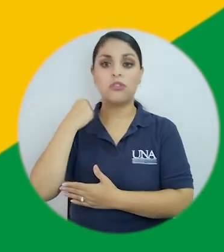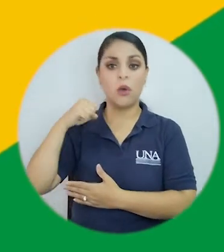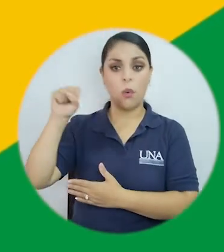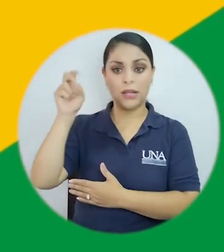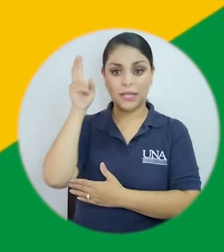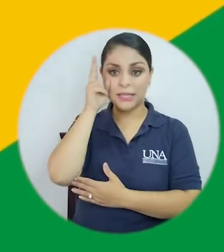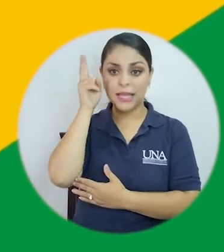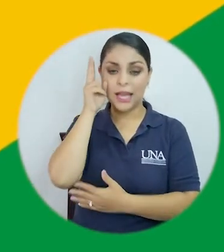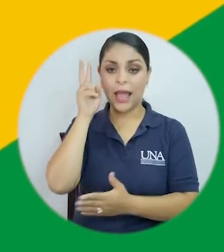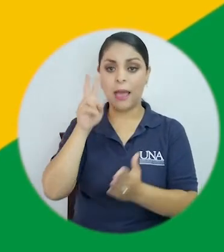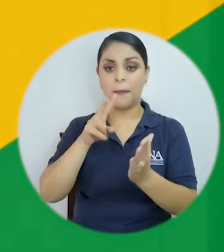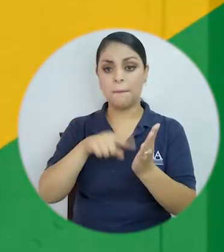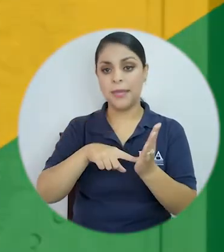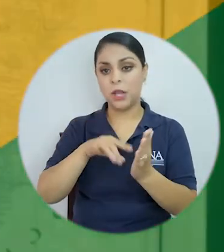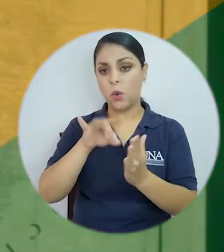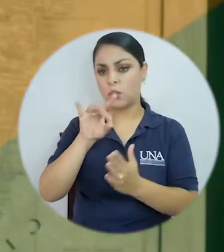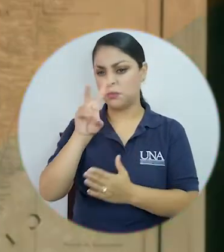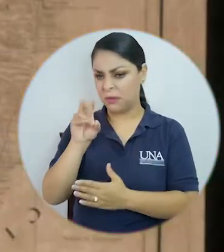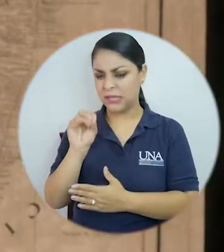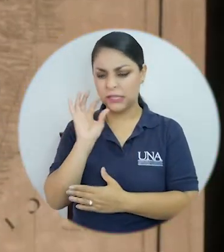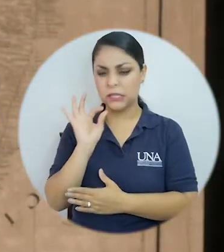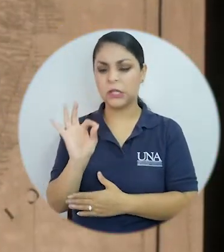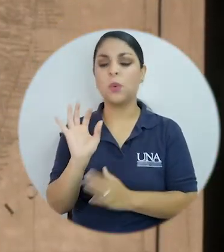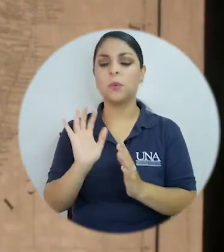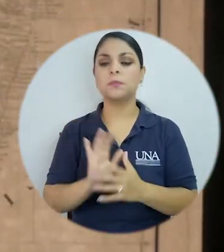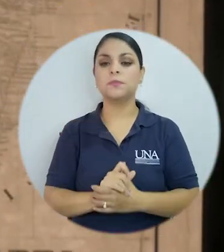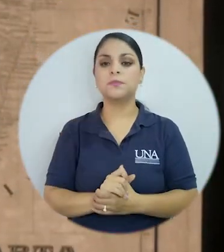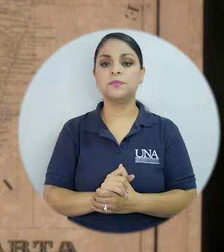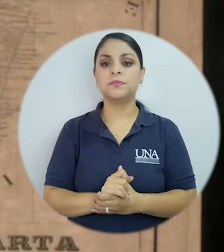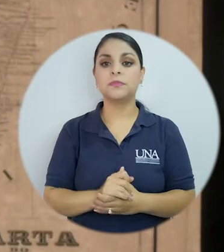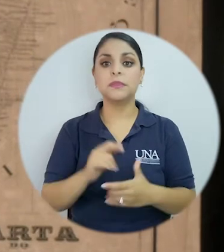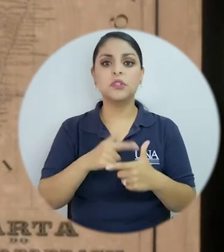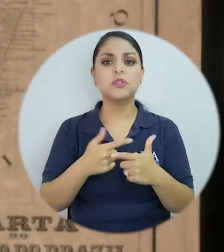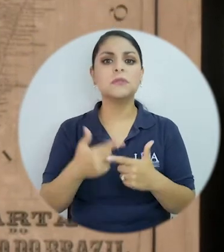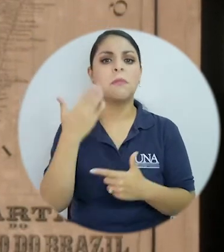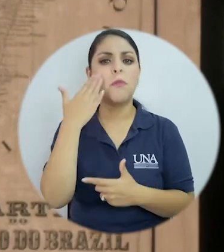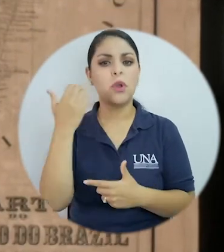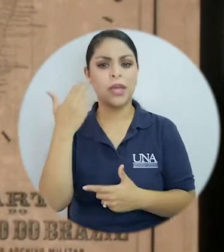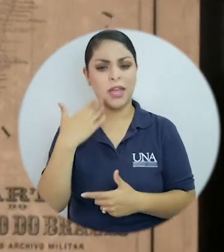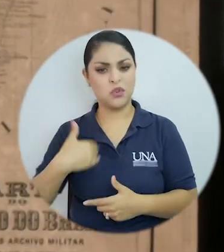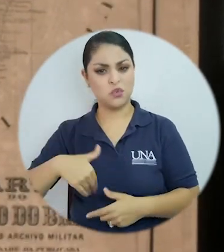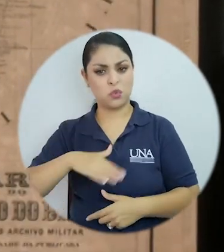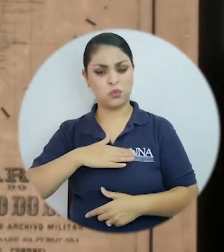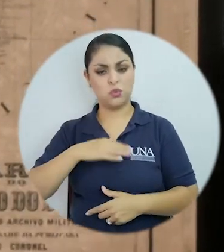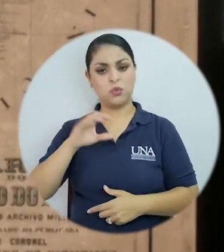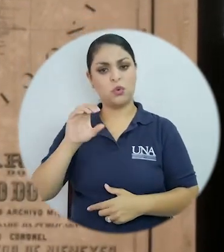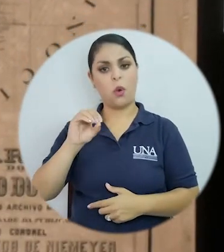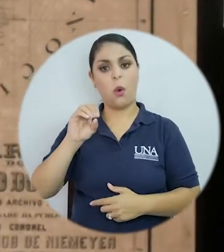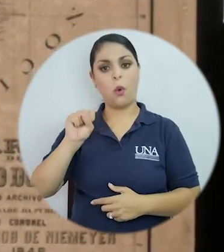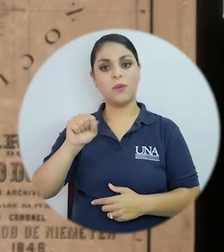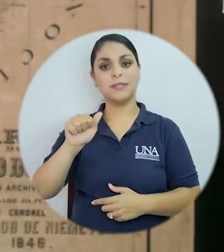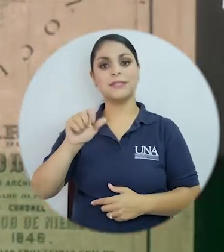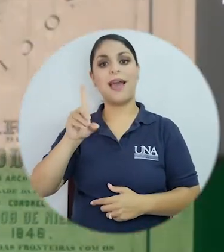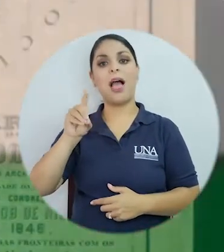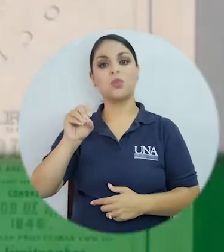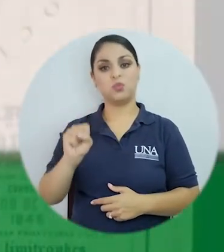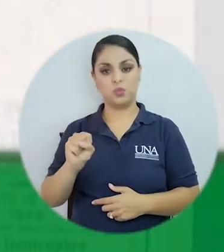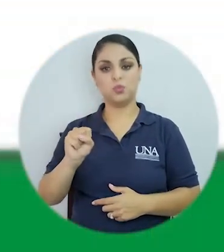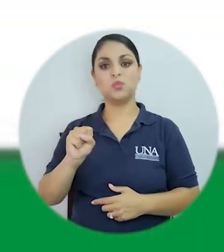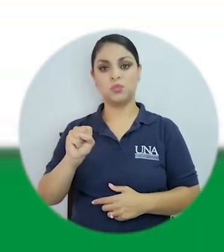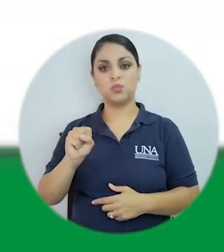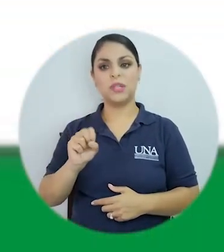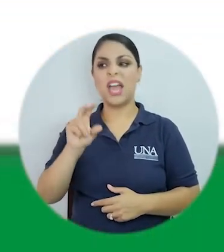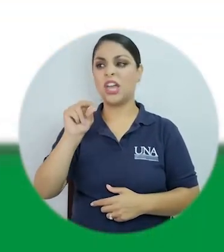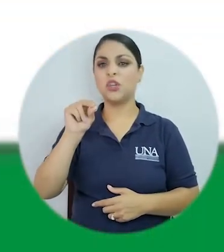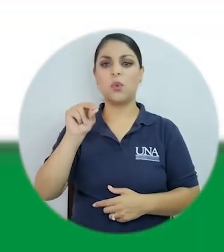de Totonicapán en 1820, creo. Entonces, ¿por qué fuimos tan osados de no